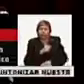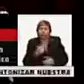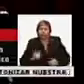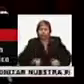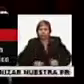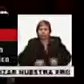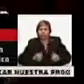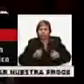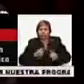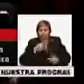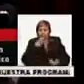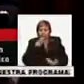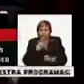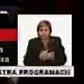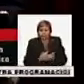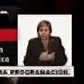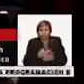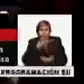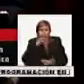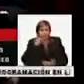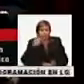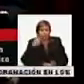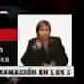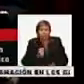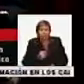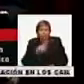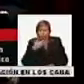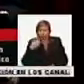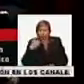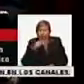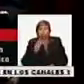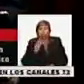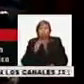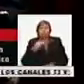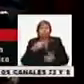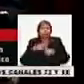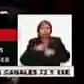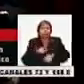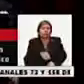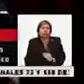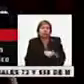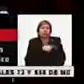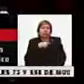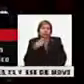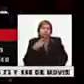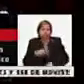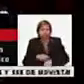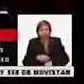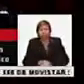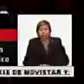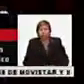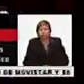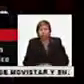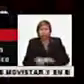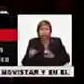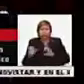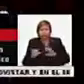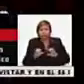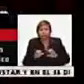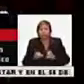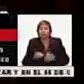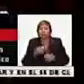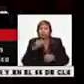vivir bien y mejor. Fue también un largo proceso de pedagogía en el que Aya de la